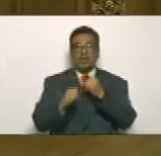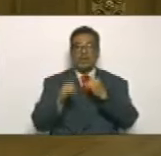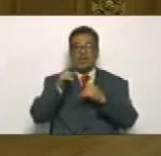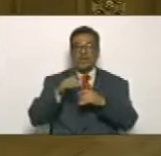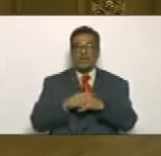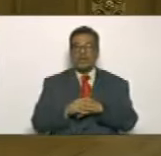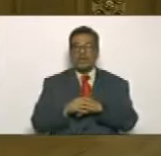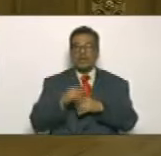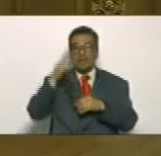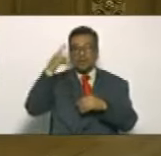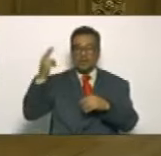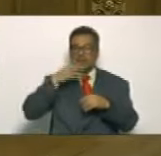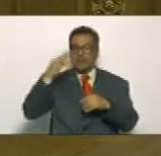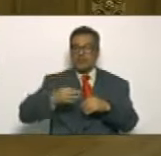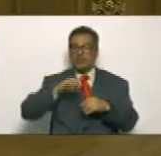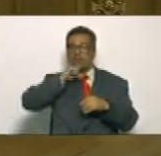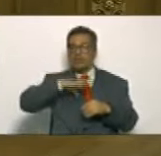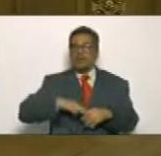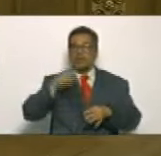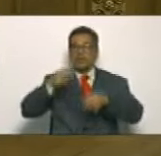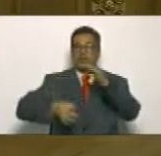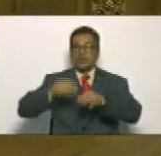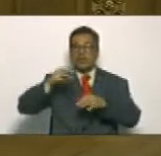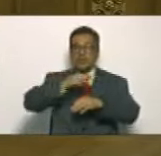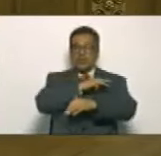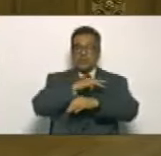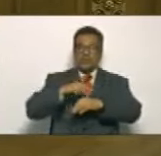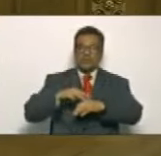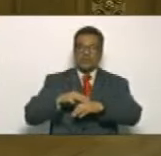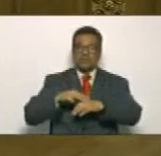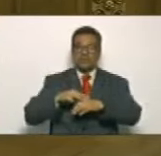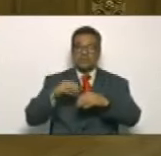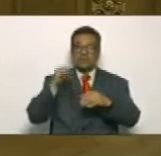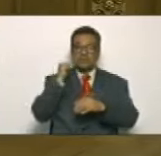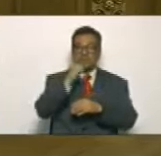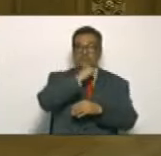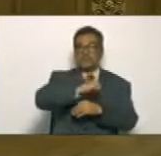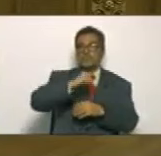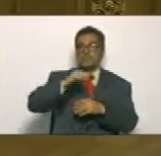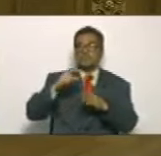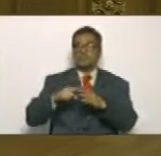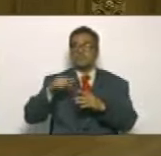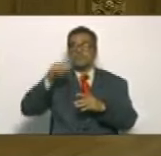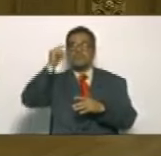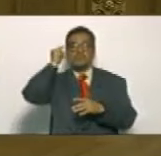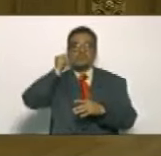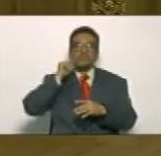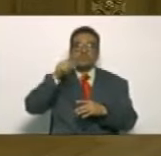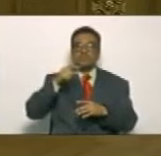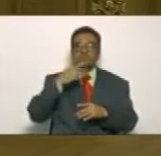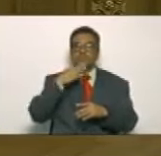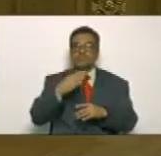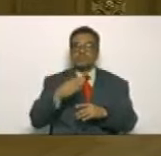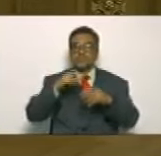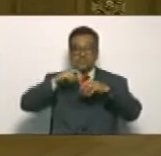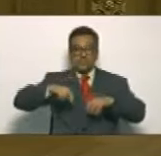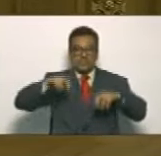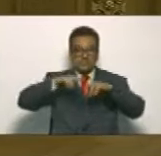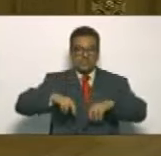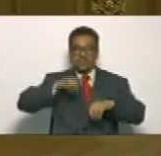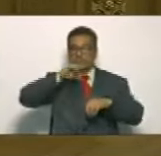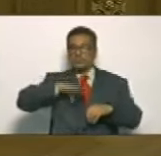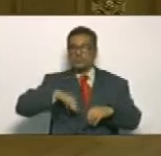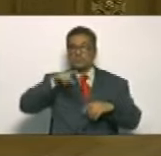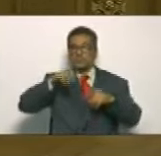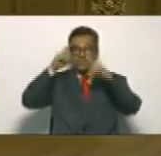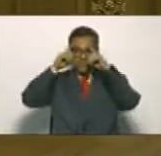Finalmente, y en honor a la verdad histórica y de justicia moral, ante el asesinato del mariscal de Ayacucho, solicitar investigación histórica